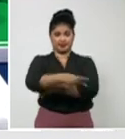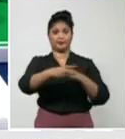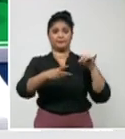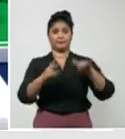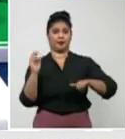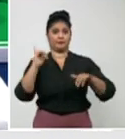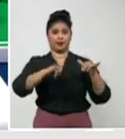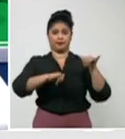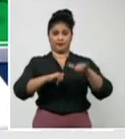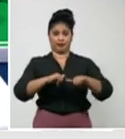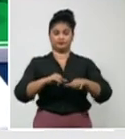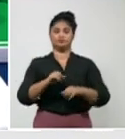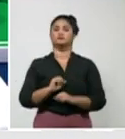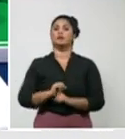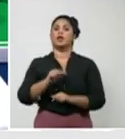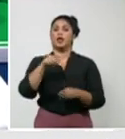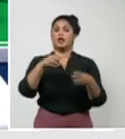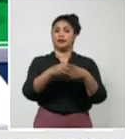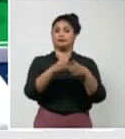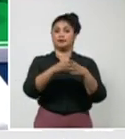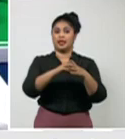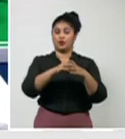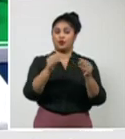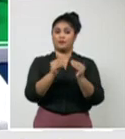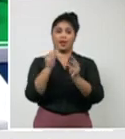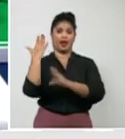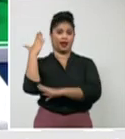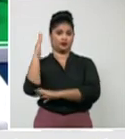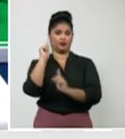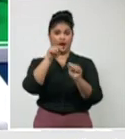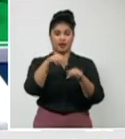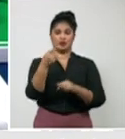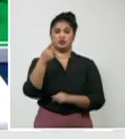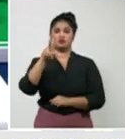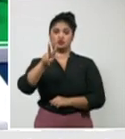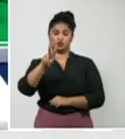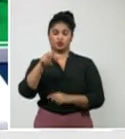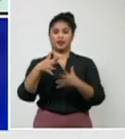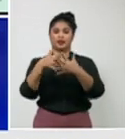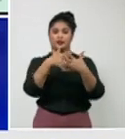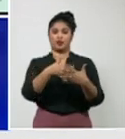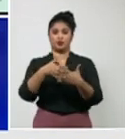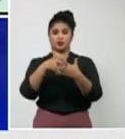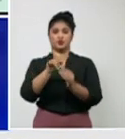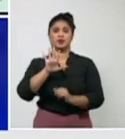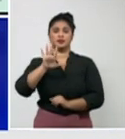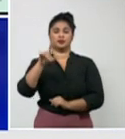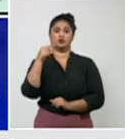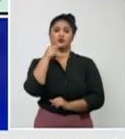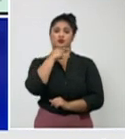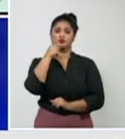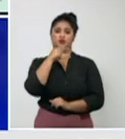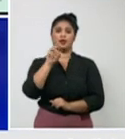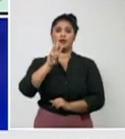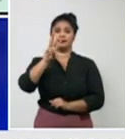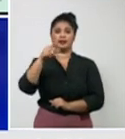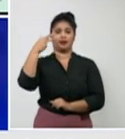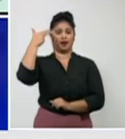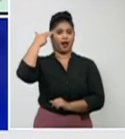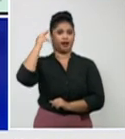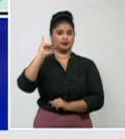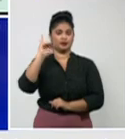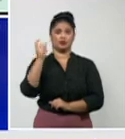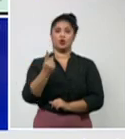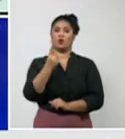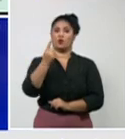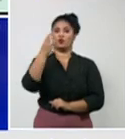procedentes de los Estados Unidos de Norteamérica. 5 de Rusia, 3 de Haití, uno de México, uno de Colombia y uno